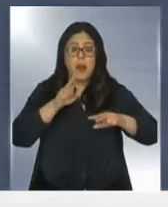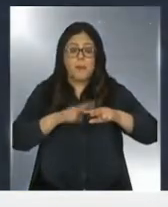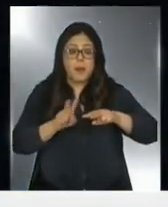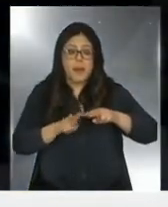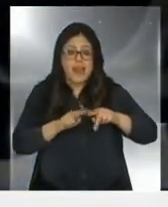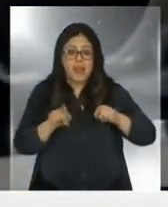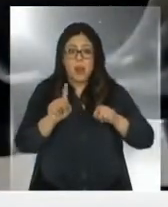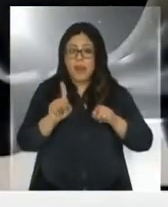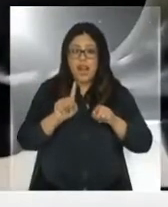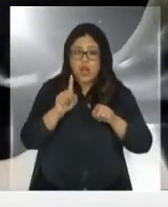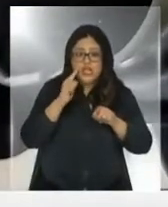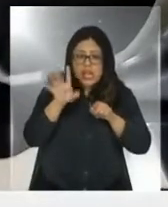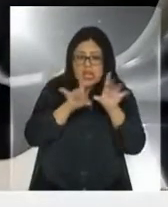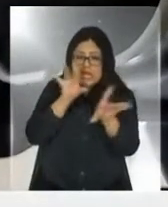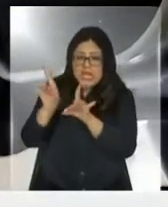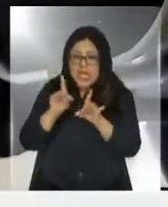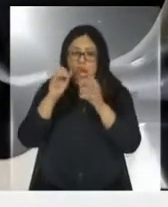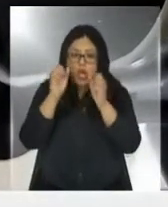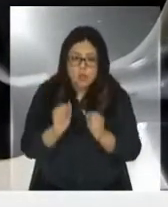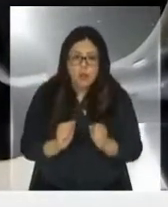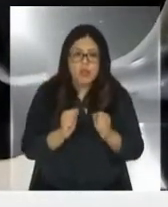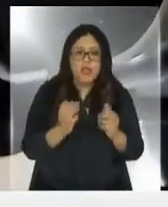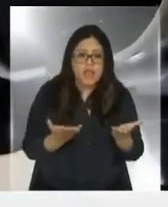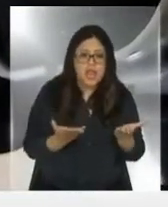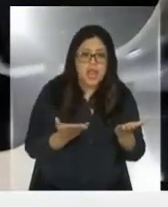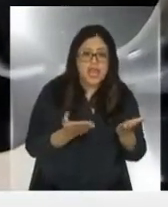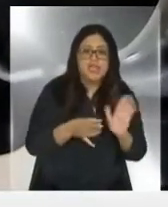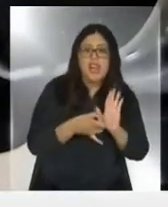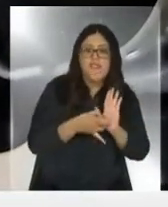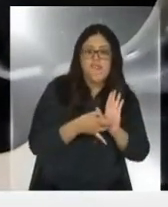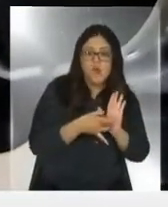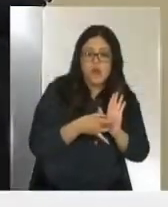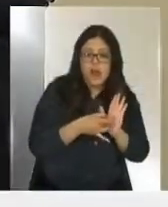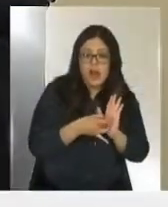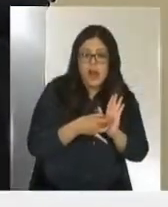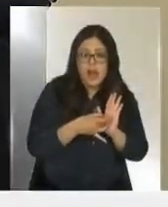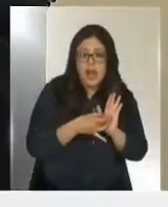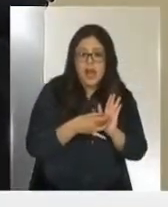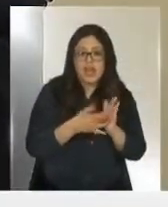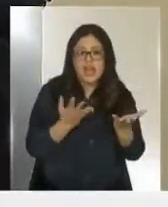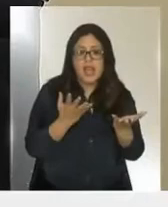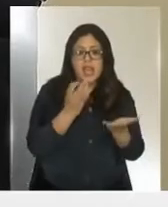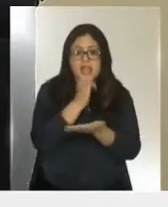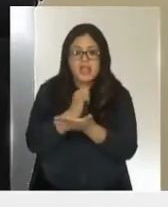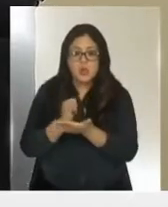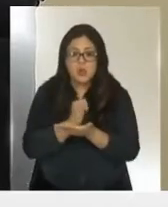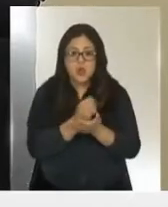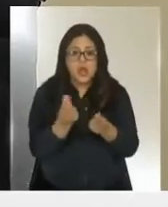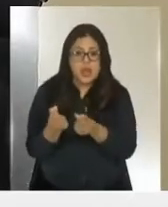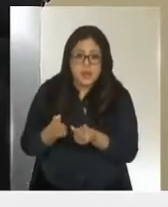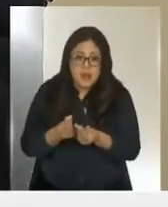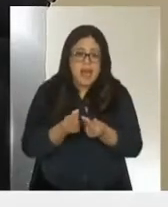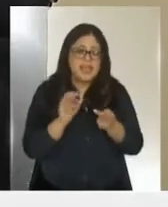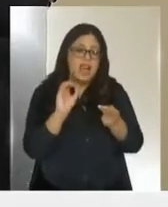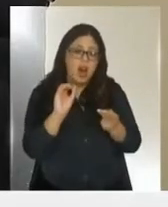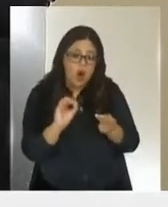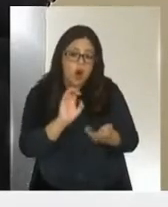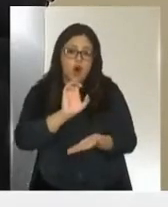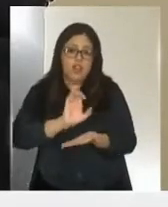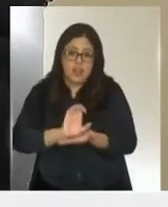ser detectados y poder vulnerar una entidad financiera o una entidad